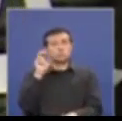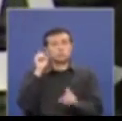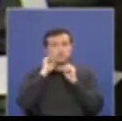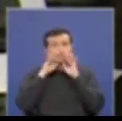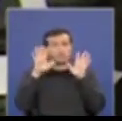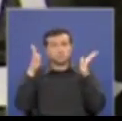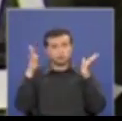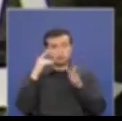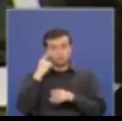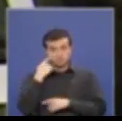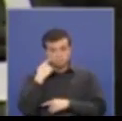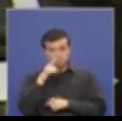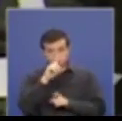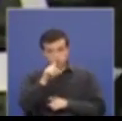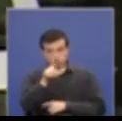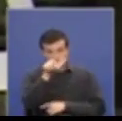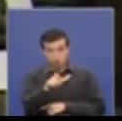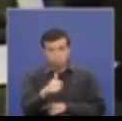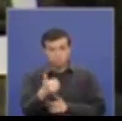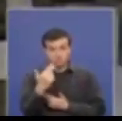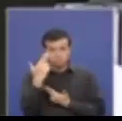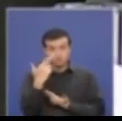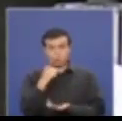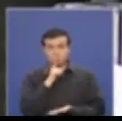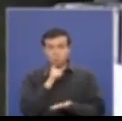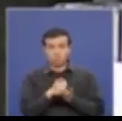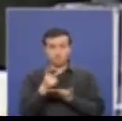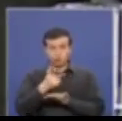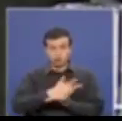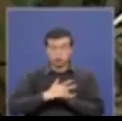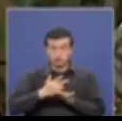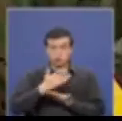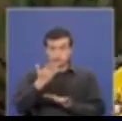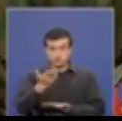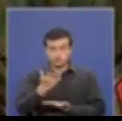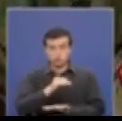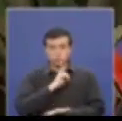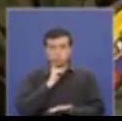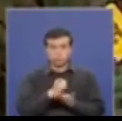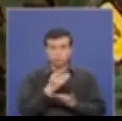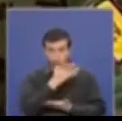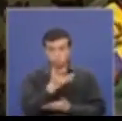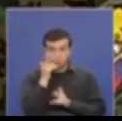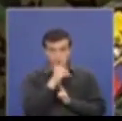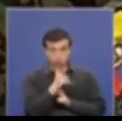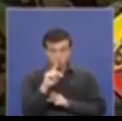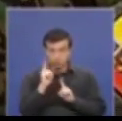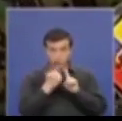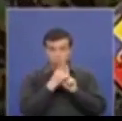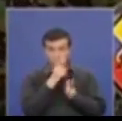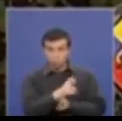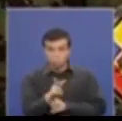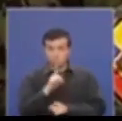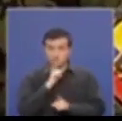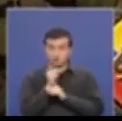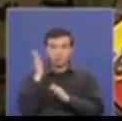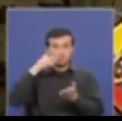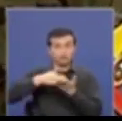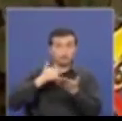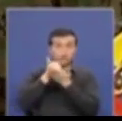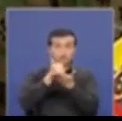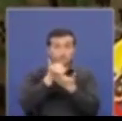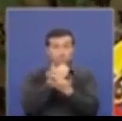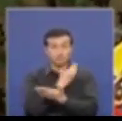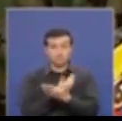30S. Y pregunte al sargento, que es del Carchi, ¿verdad? Si ellos empezaron a disparar o cuando fueron a rescatar al